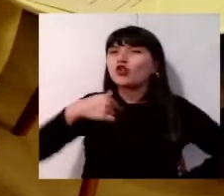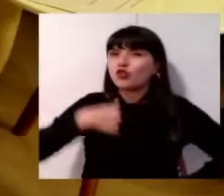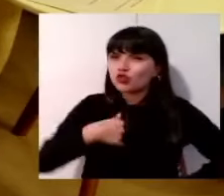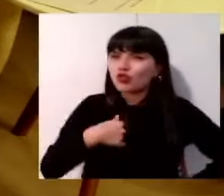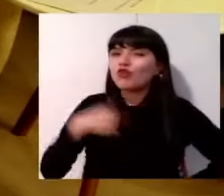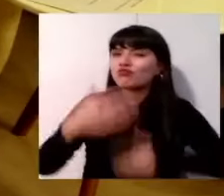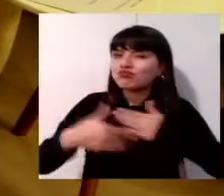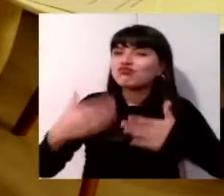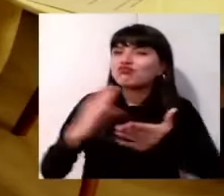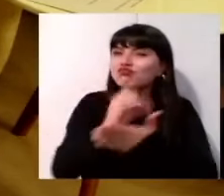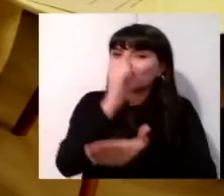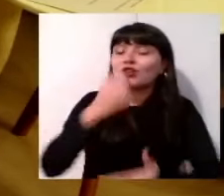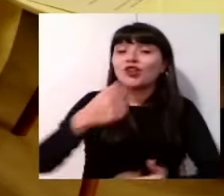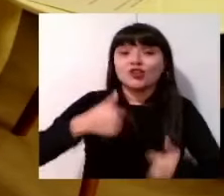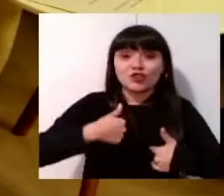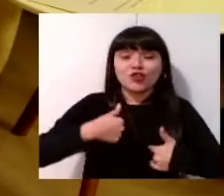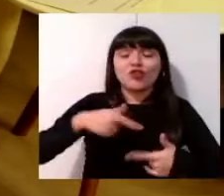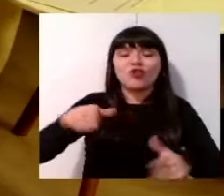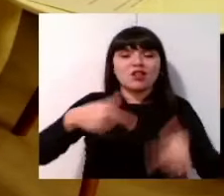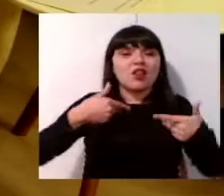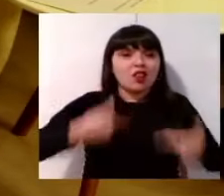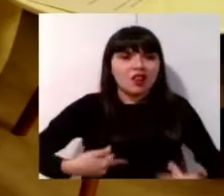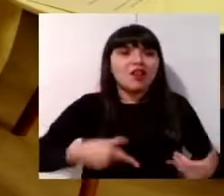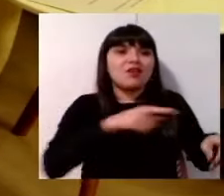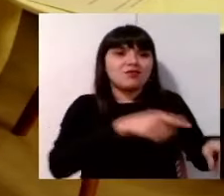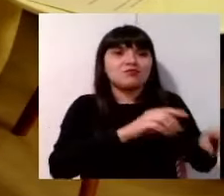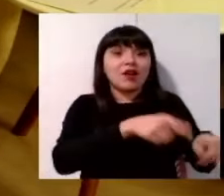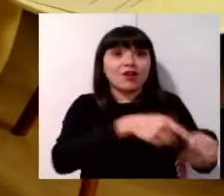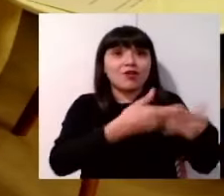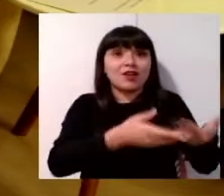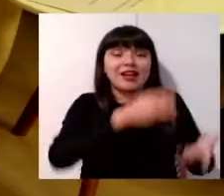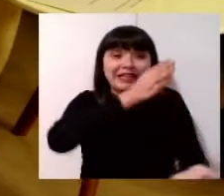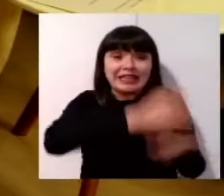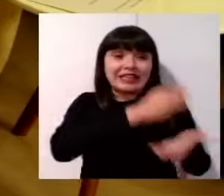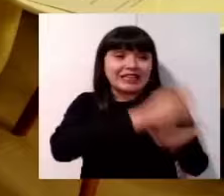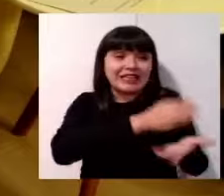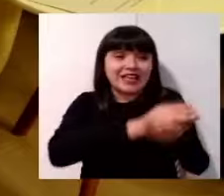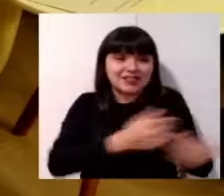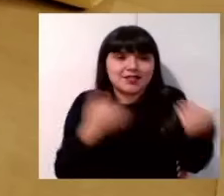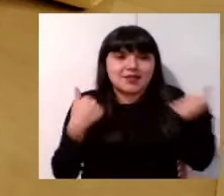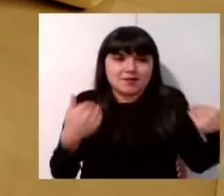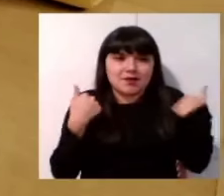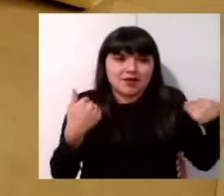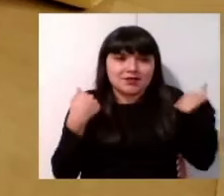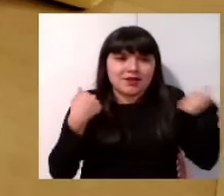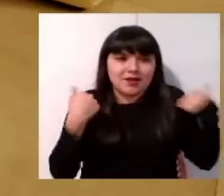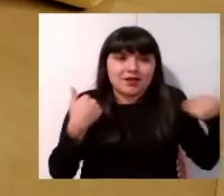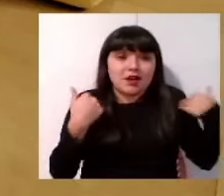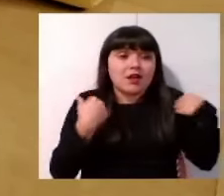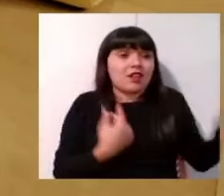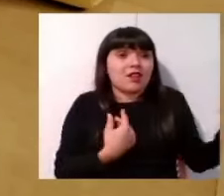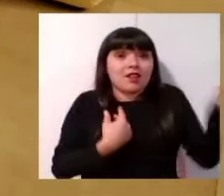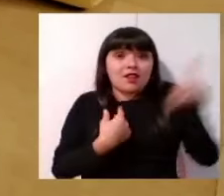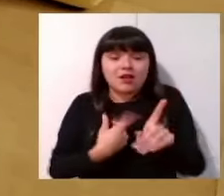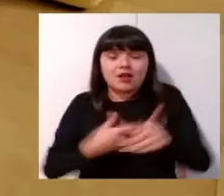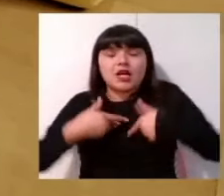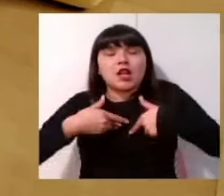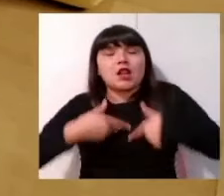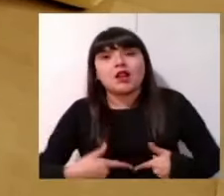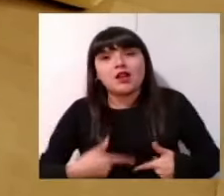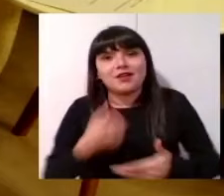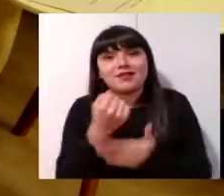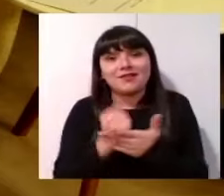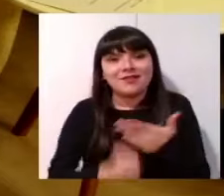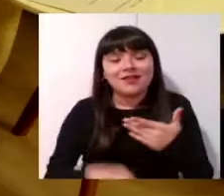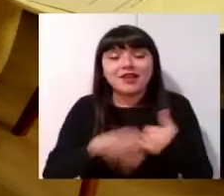las voy a cansar y las metí a clases de gimnasia y las hago hacer deporte para que lleguen bien cansadas y después con las tareas más